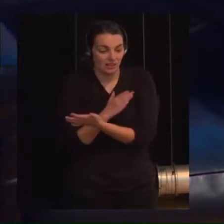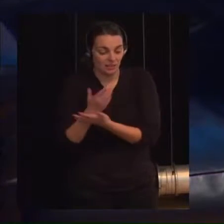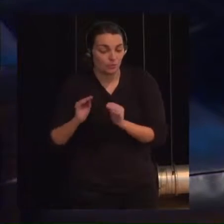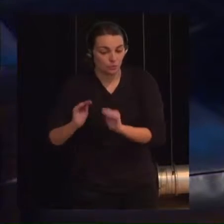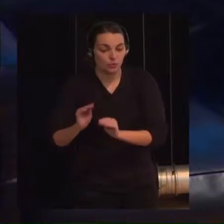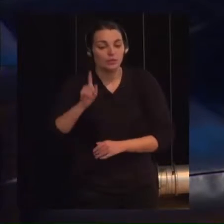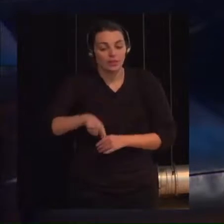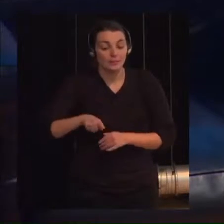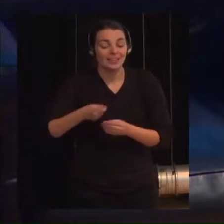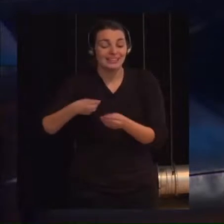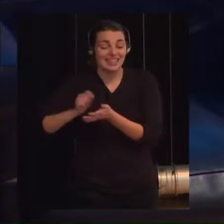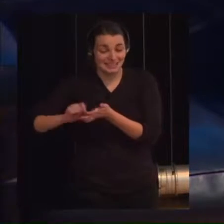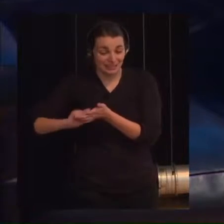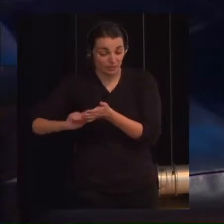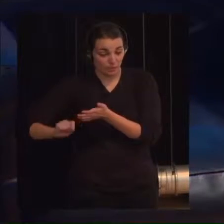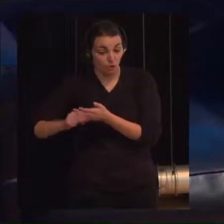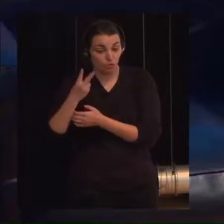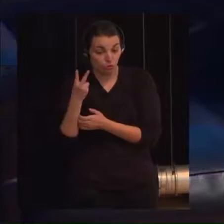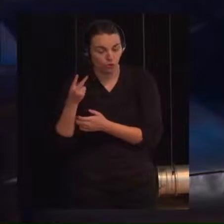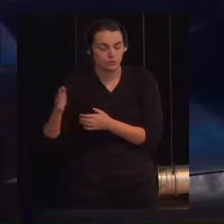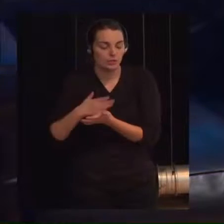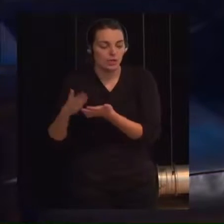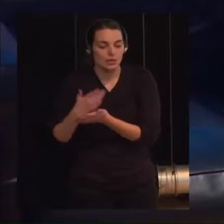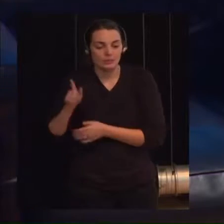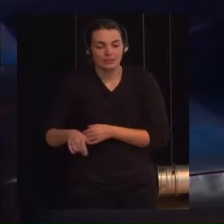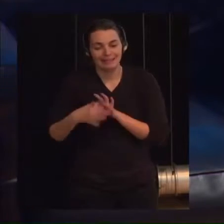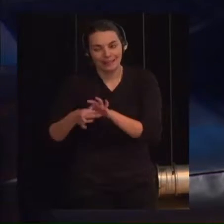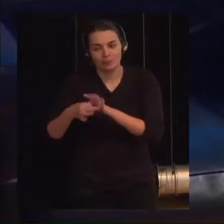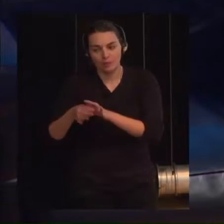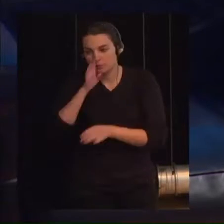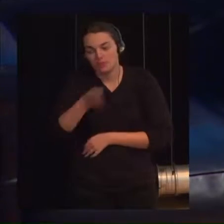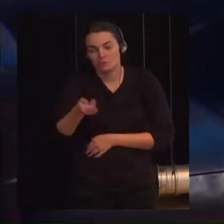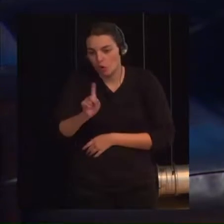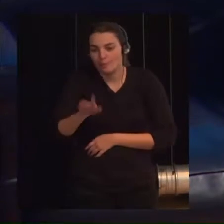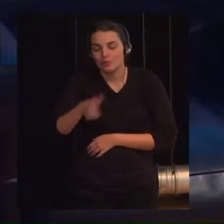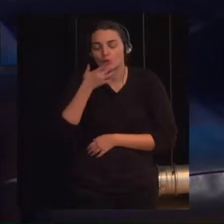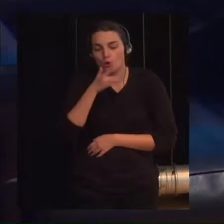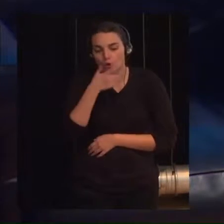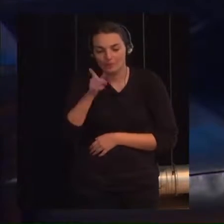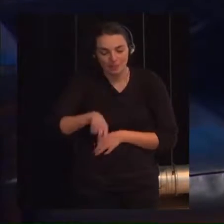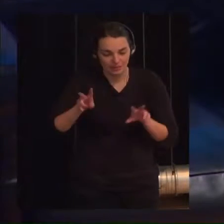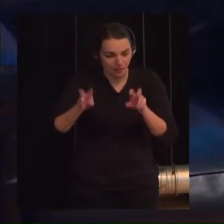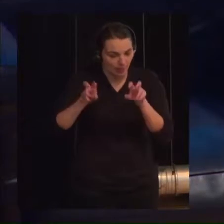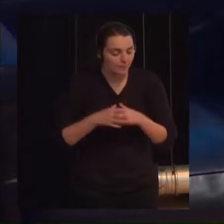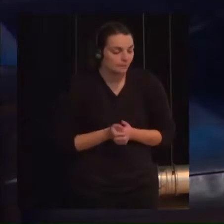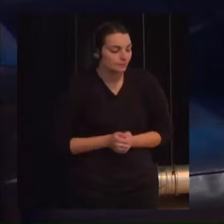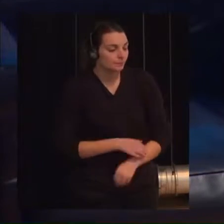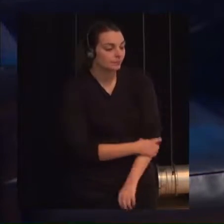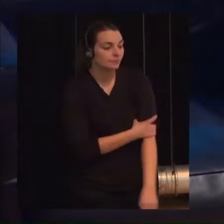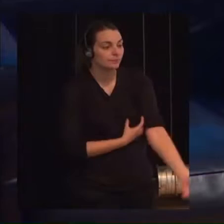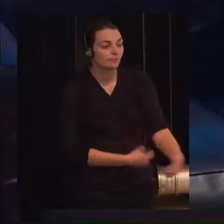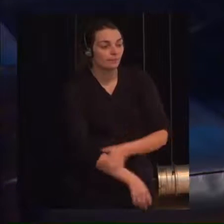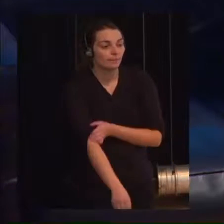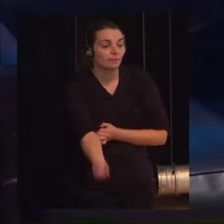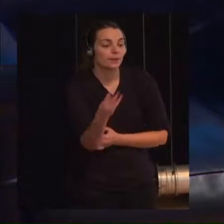ha escrito otros dos libros, entiendo, de cuestiones que no están tan directamente relacionadas, pero conoce muy bien este tema, ¿no? Miguel Castro